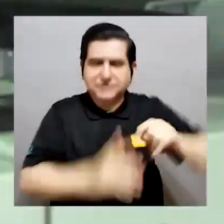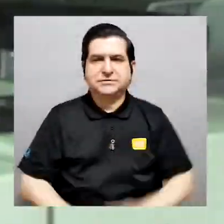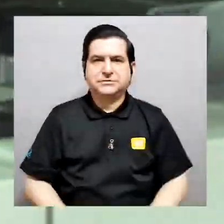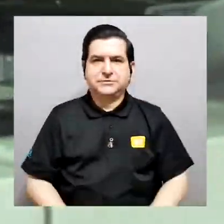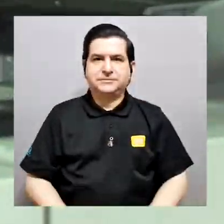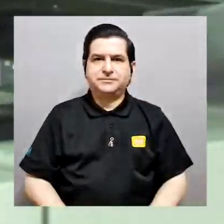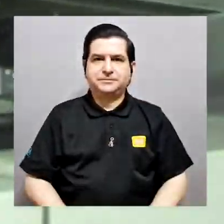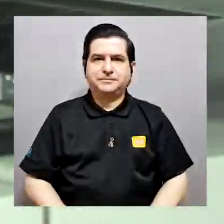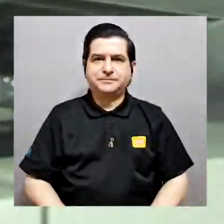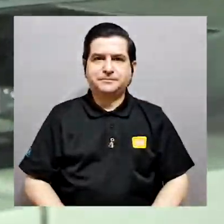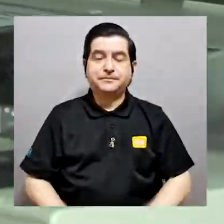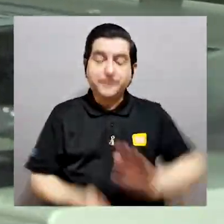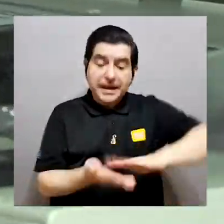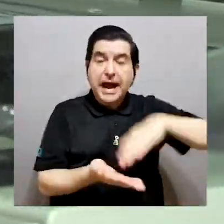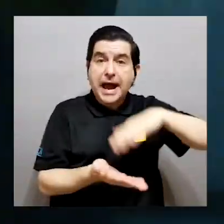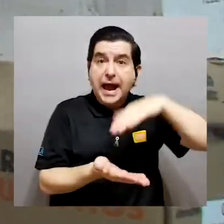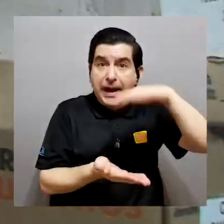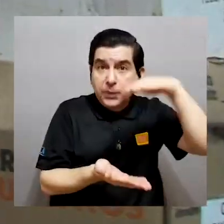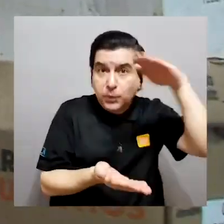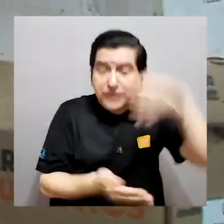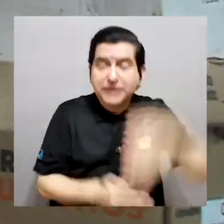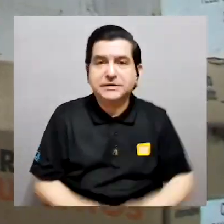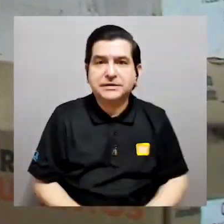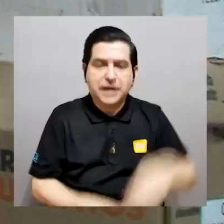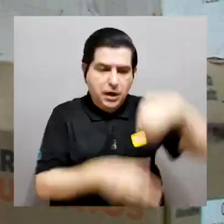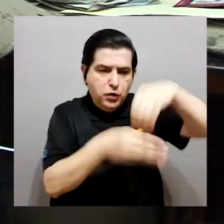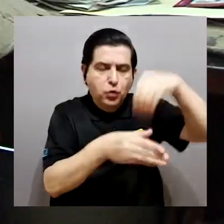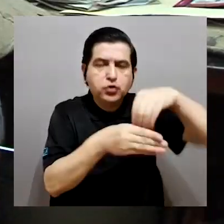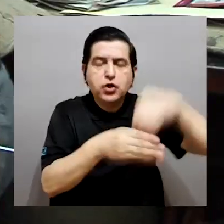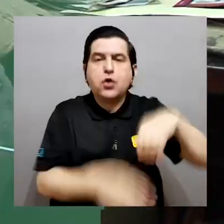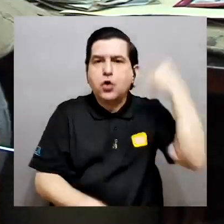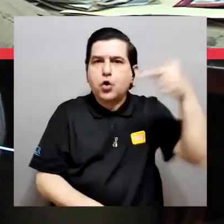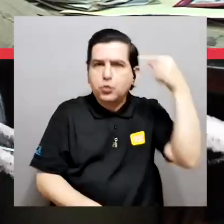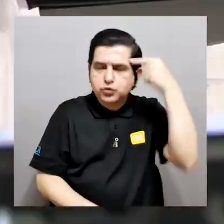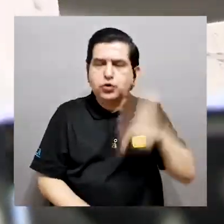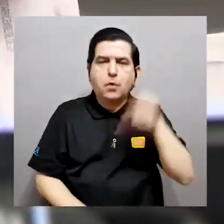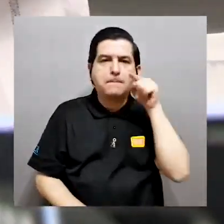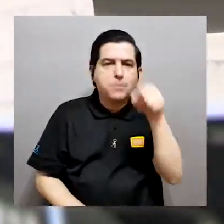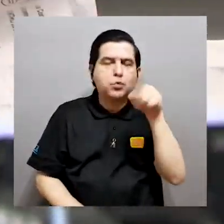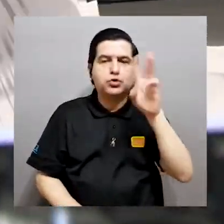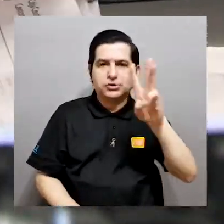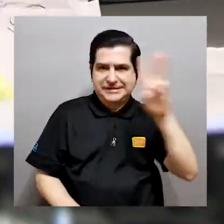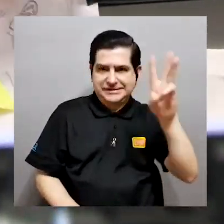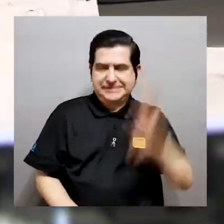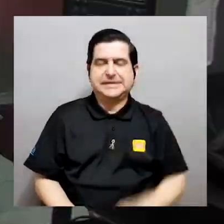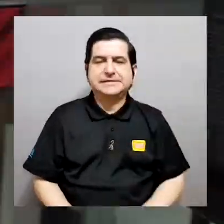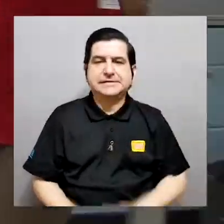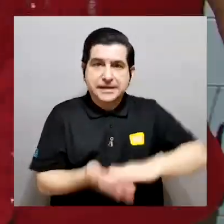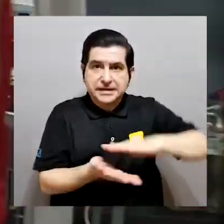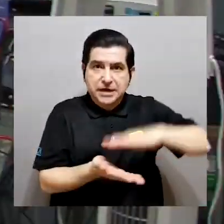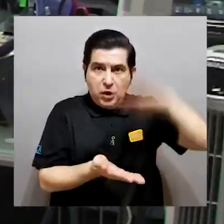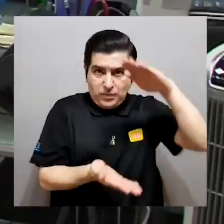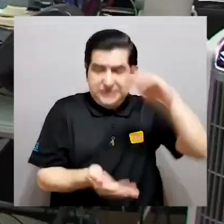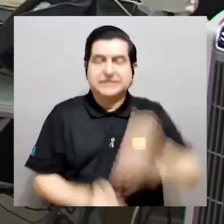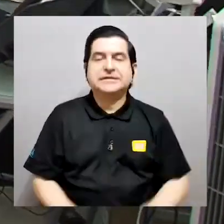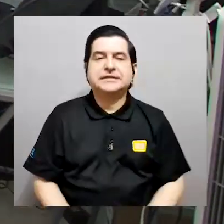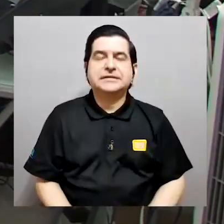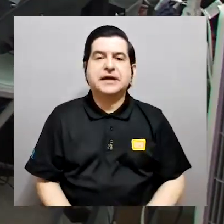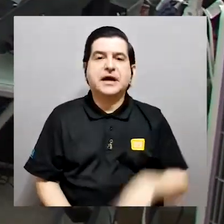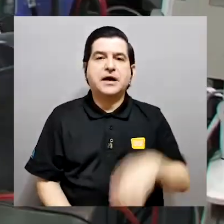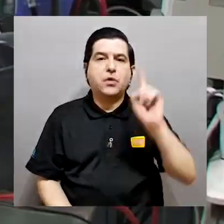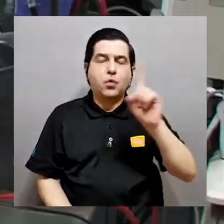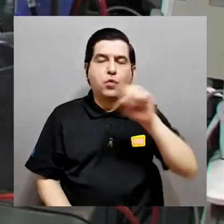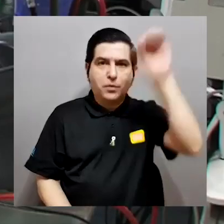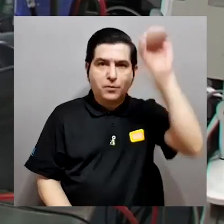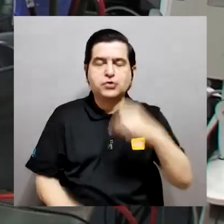¿verdad? Se le aumentó la cuota del Estado a 0.66, se aumentó